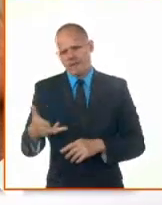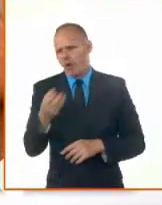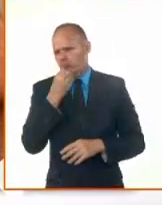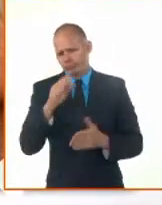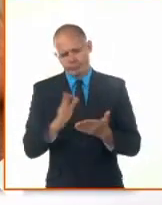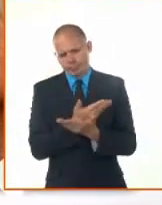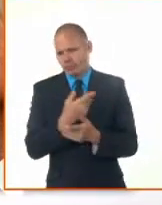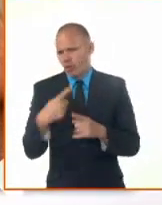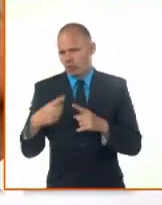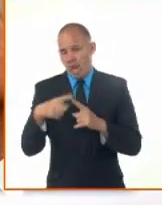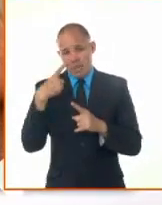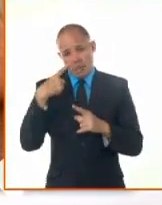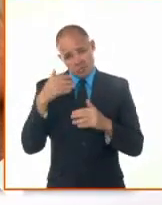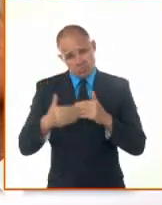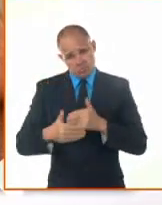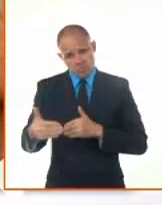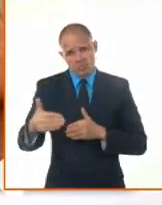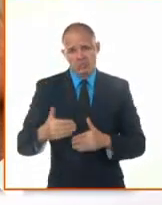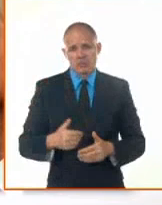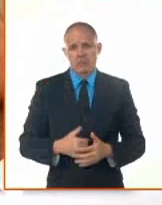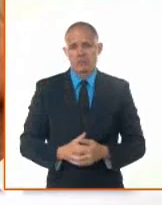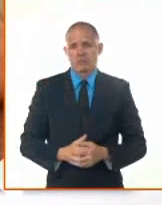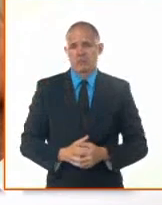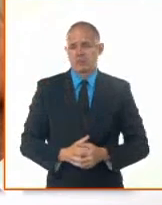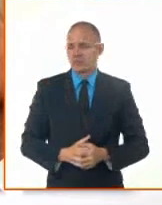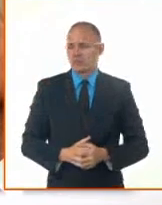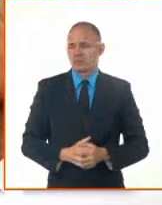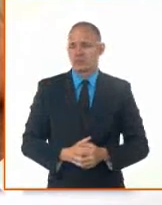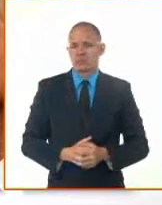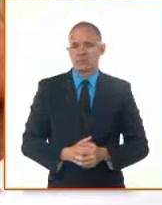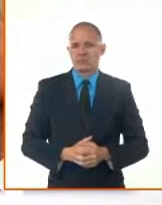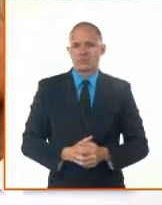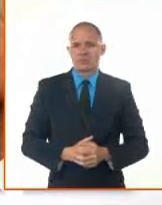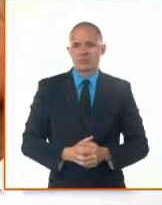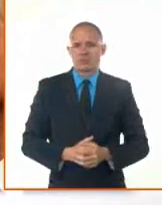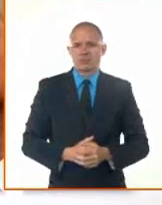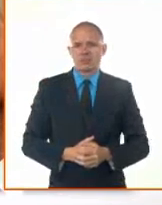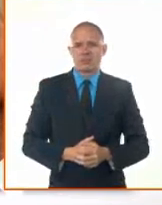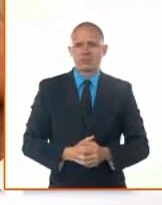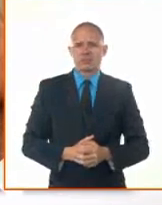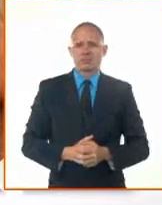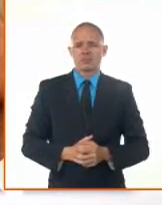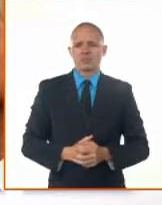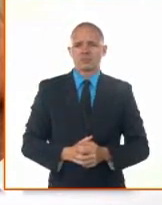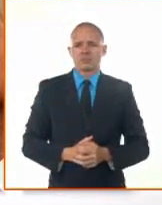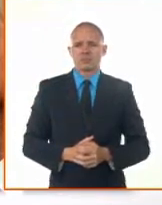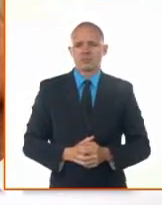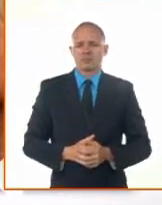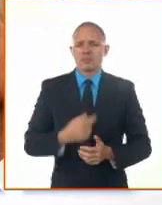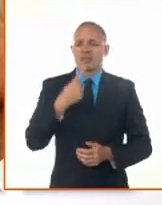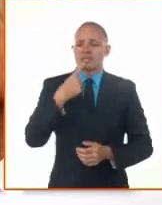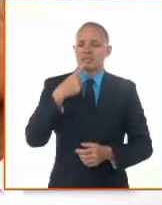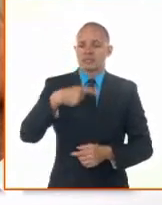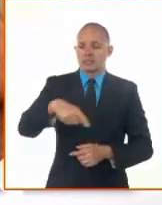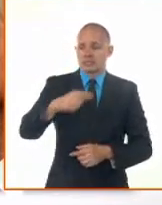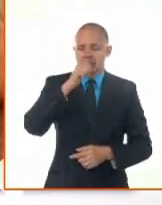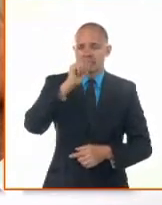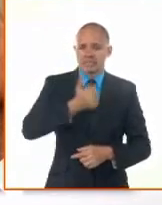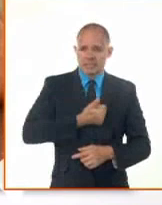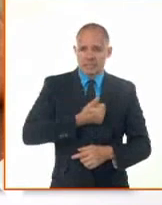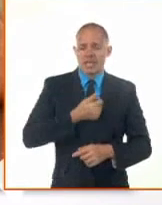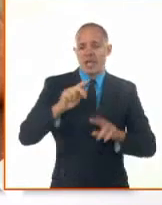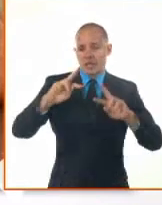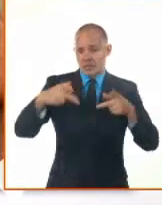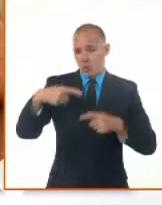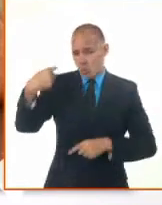que van a tratar pero van a trabajar duramente para cerrar el proceso es evitar que en diciembre se vuelva a ir a corte